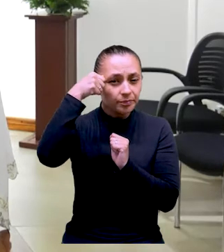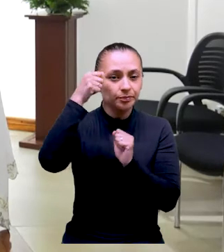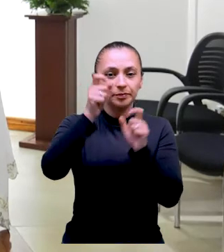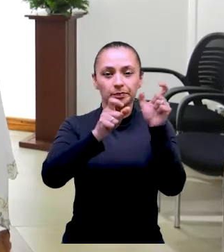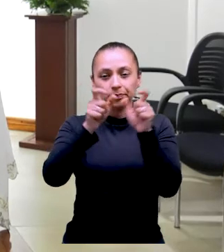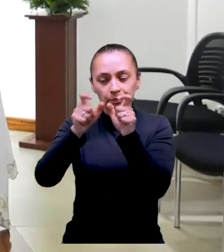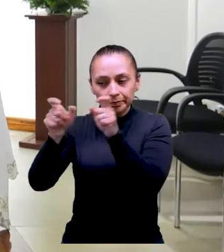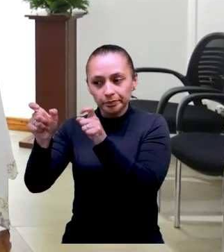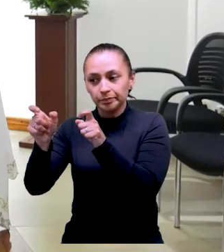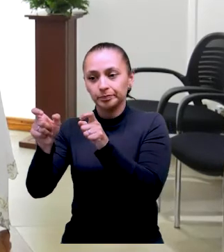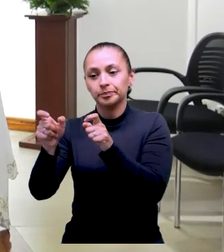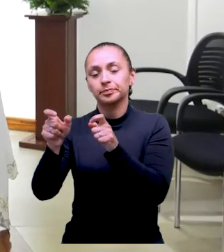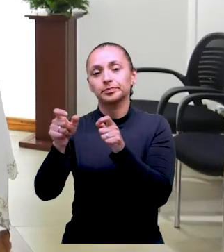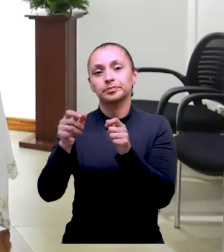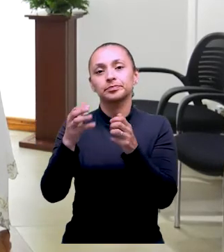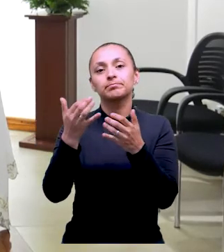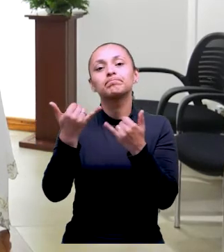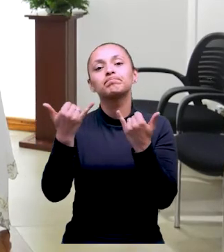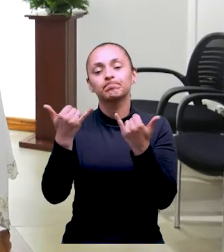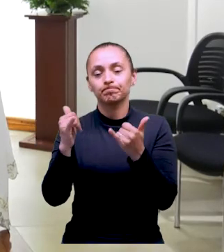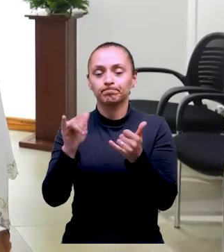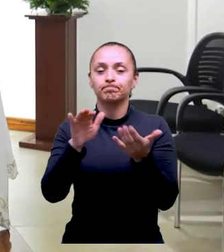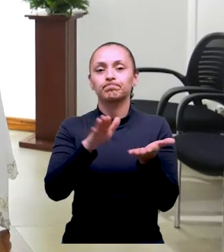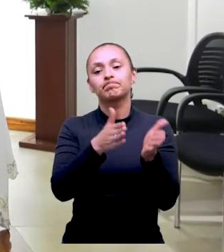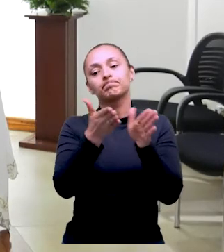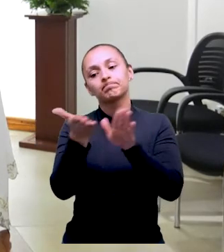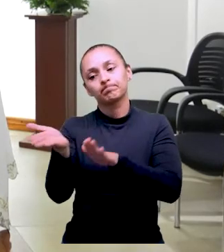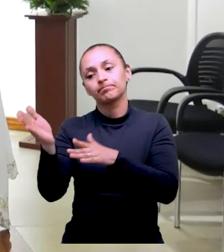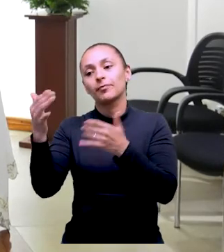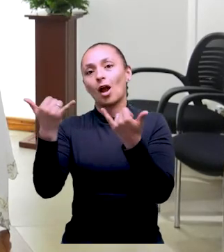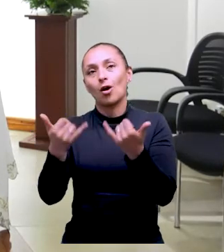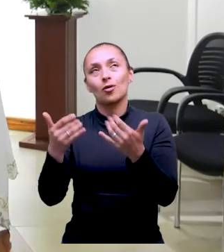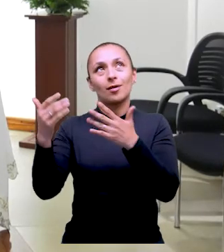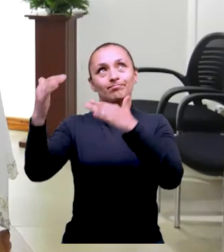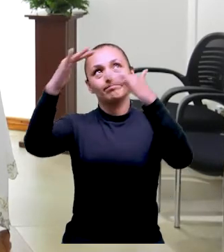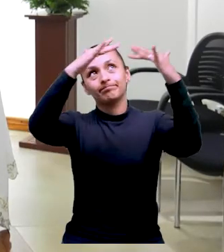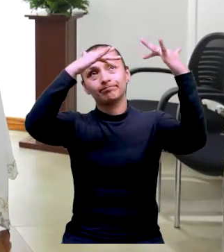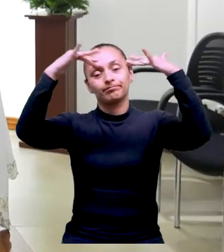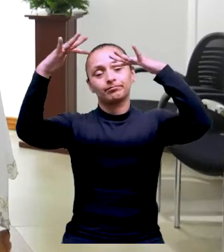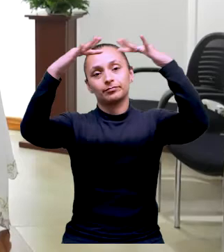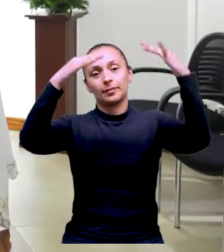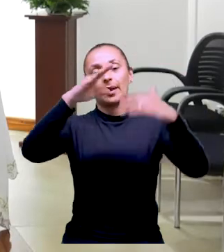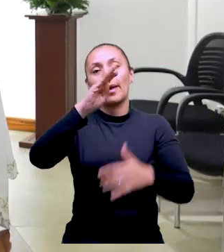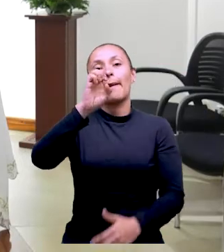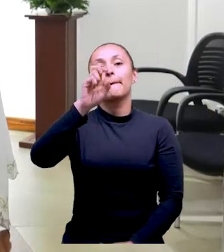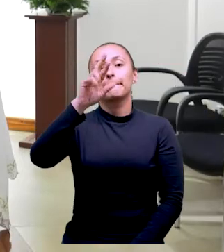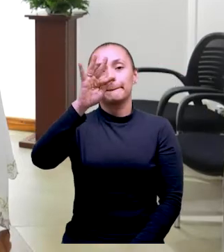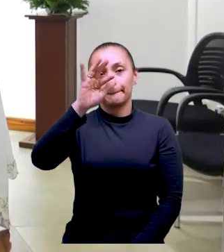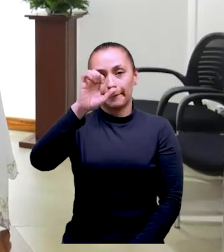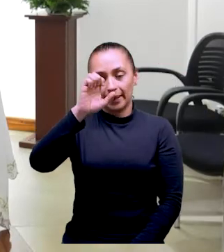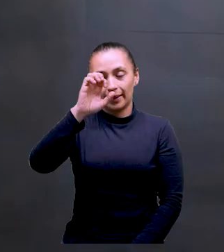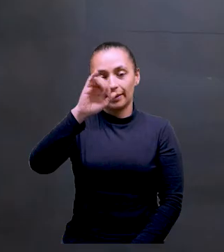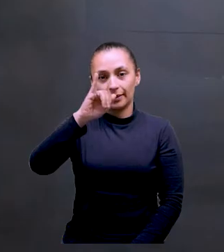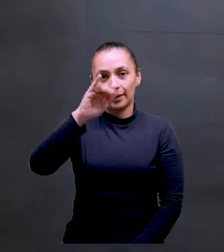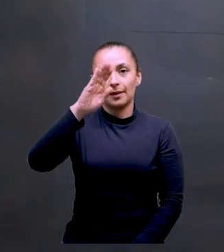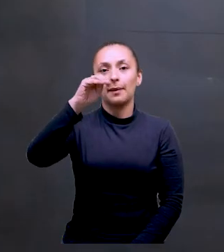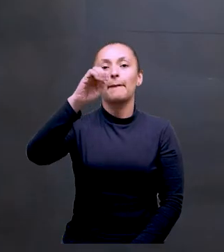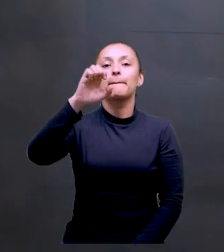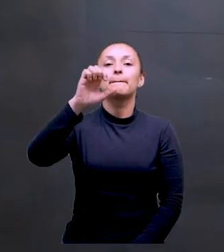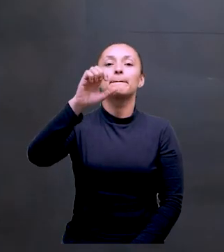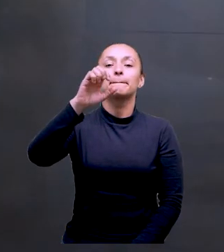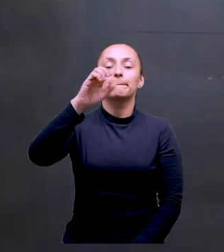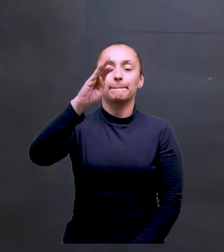recordando a aquellos hermanos que se encuentran gozando de la presencia de dios betty rubiano